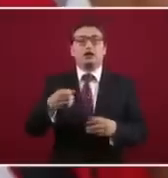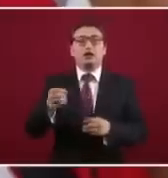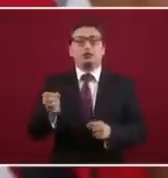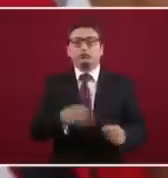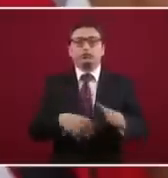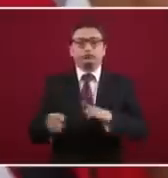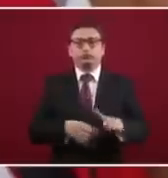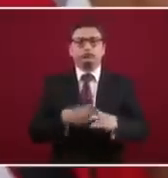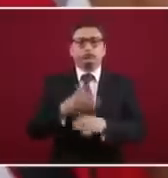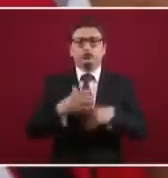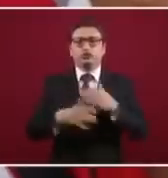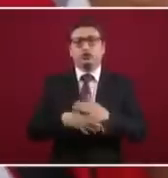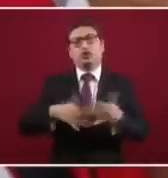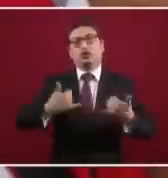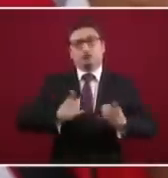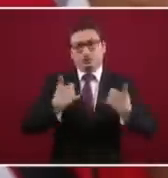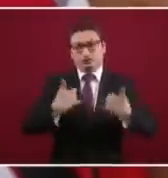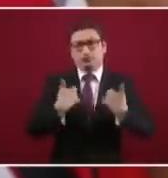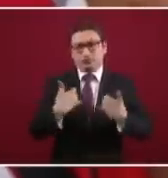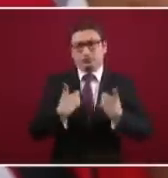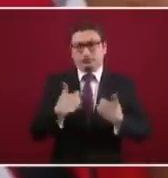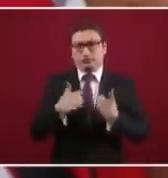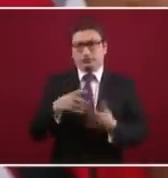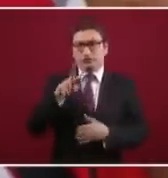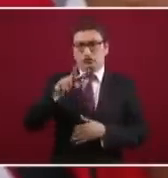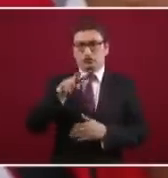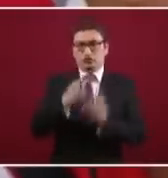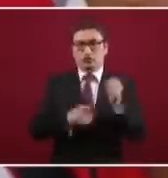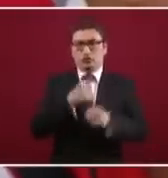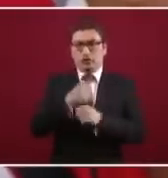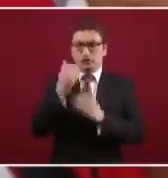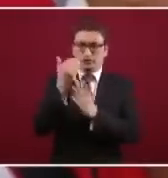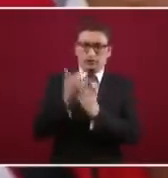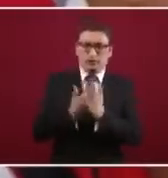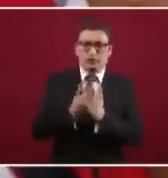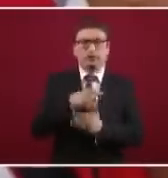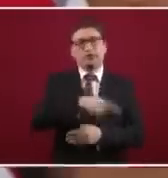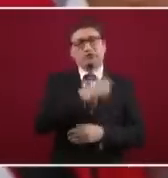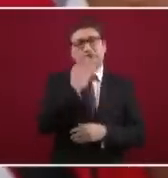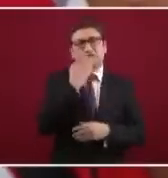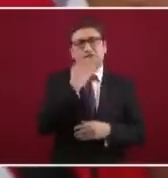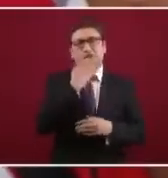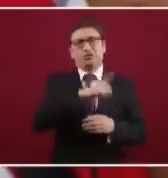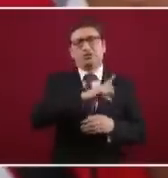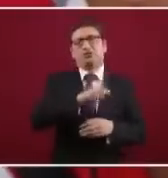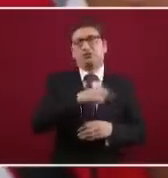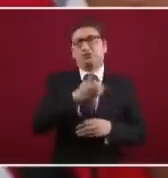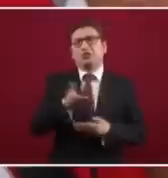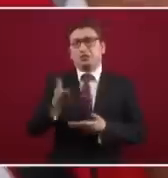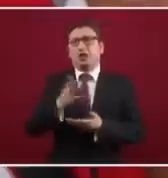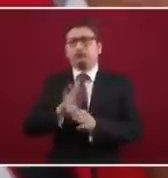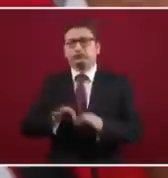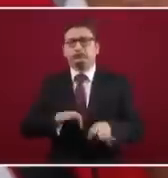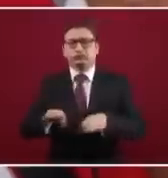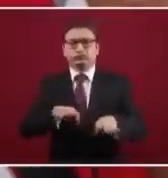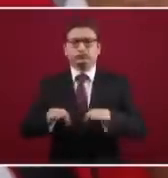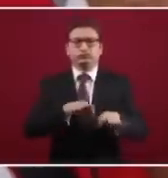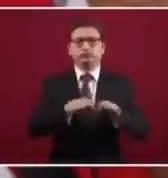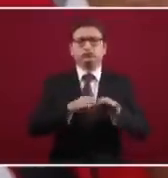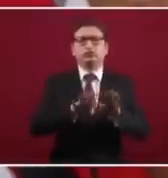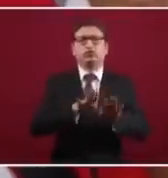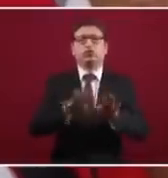cerillos eran los chicos menores de edad y que tenían tiempo después del colegio a ganarse unos pesos. Lo hacían